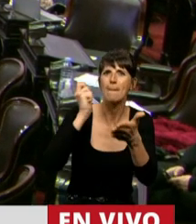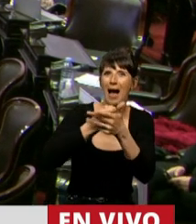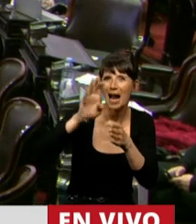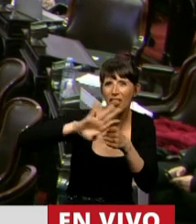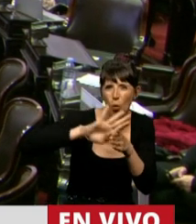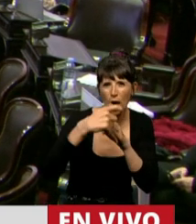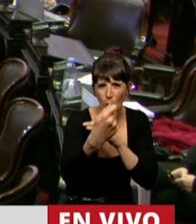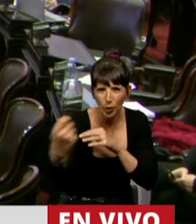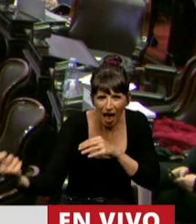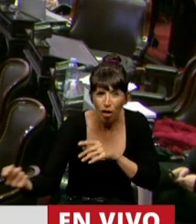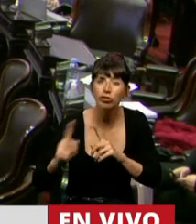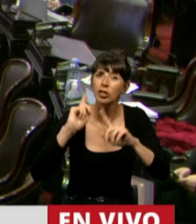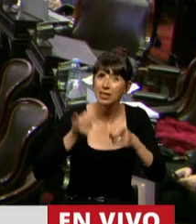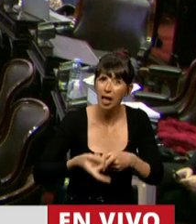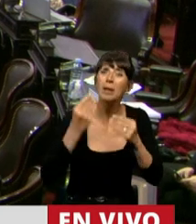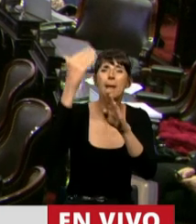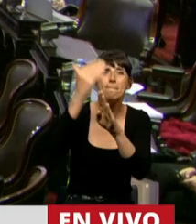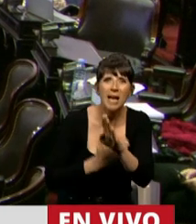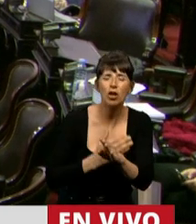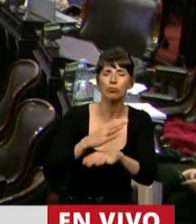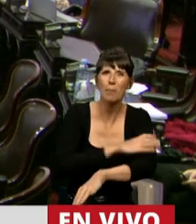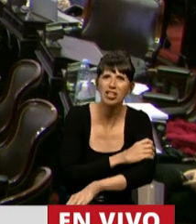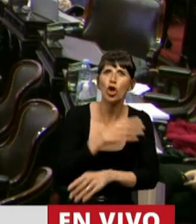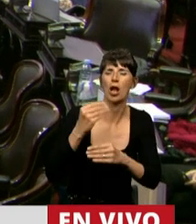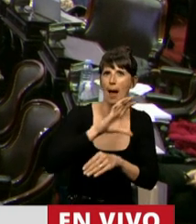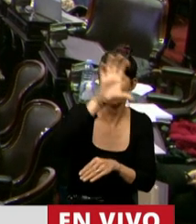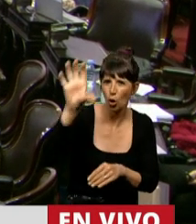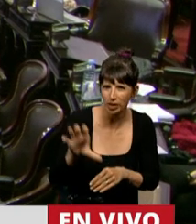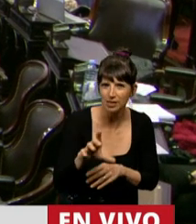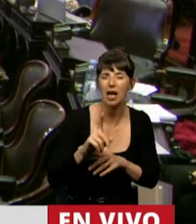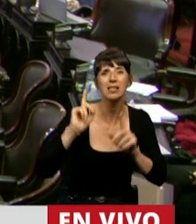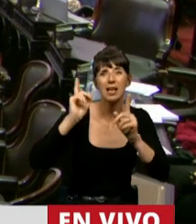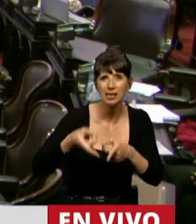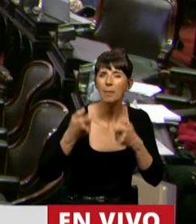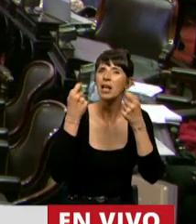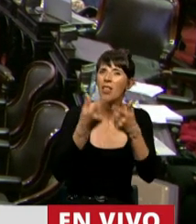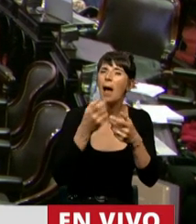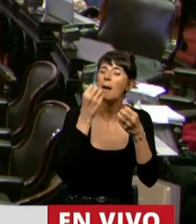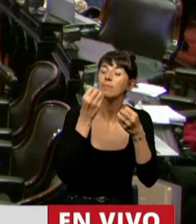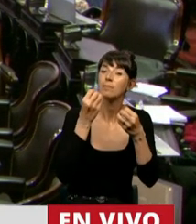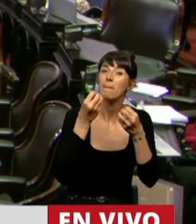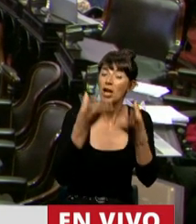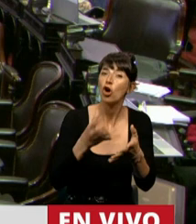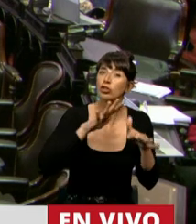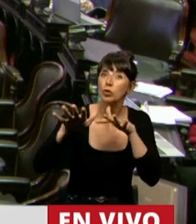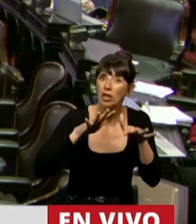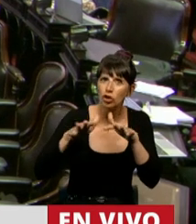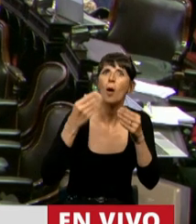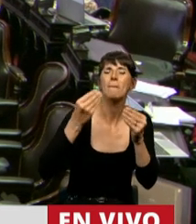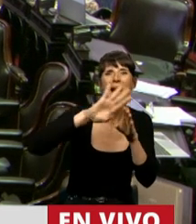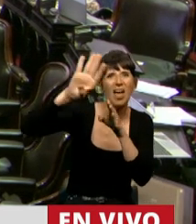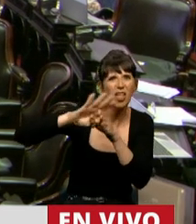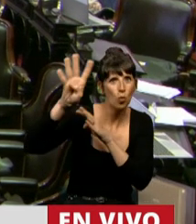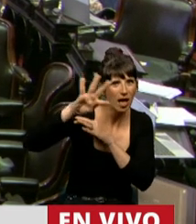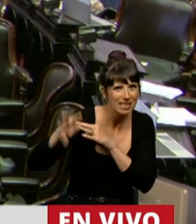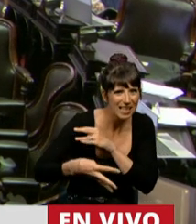alivia financiera ente a las provincias porque mejora la situación de los endeudados francés y porque estamos restableciendo el